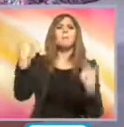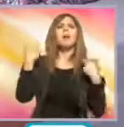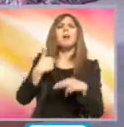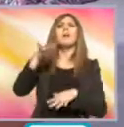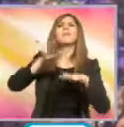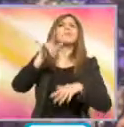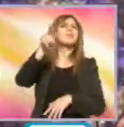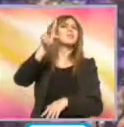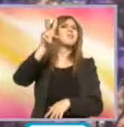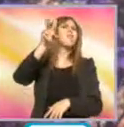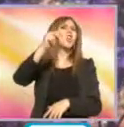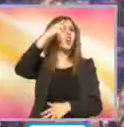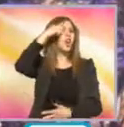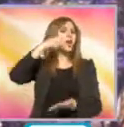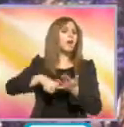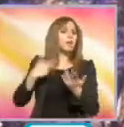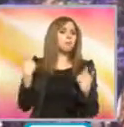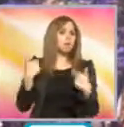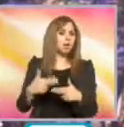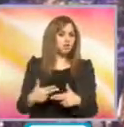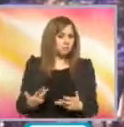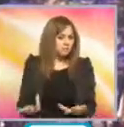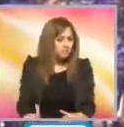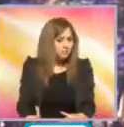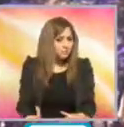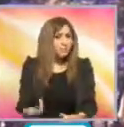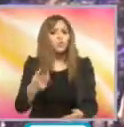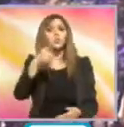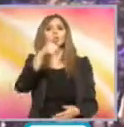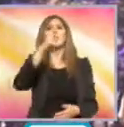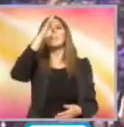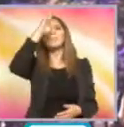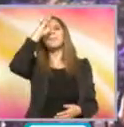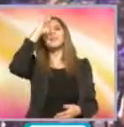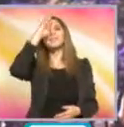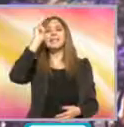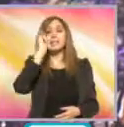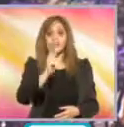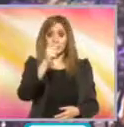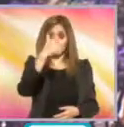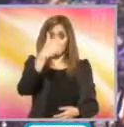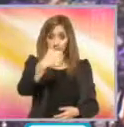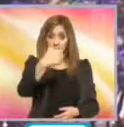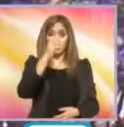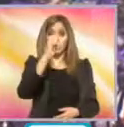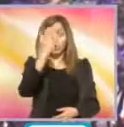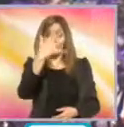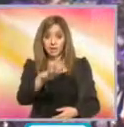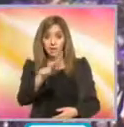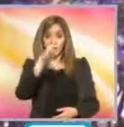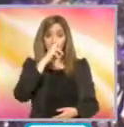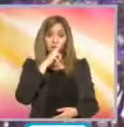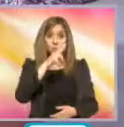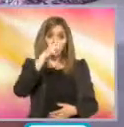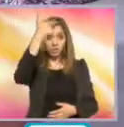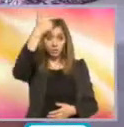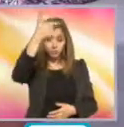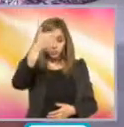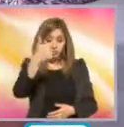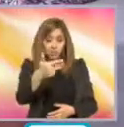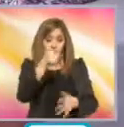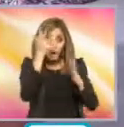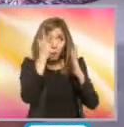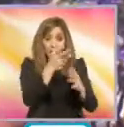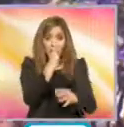es que no es gratuito que aparezcan esas primeras 10 respuestas, y no es porque sean las mejores 10 respuestas. Ajá. Hay corporaciones detrás que